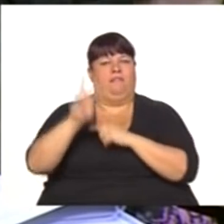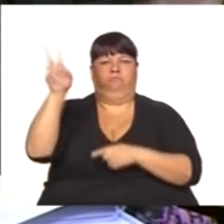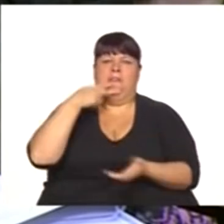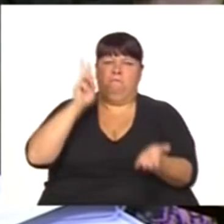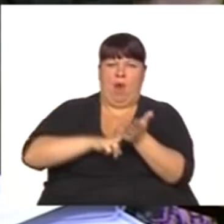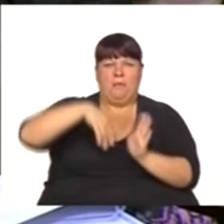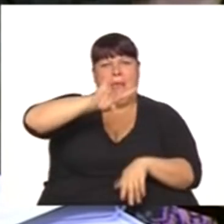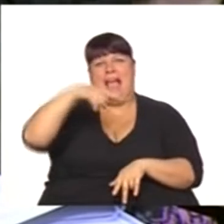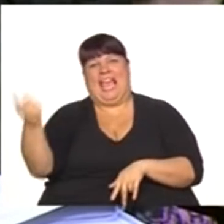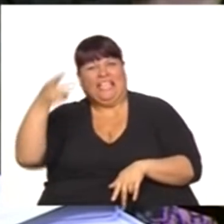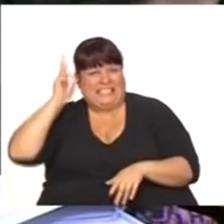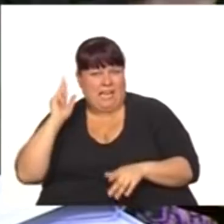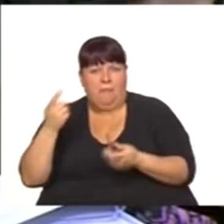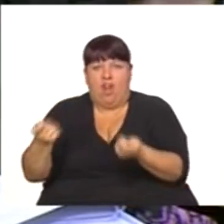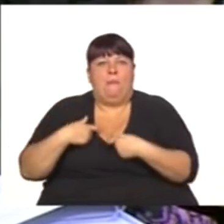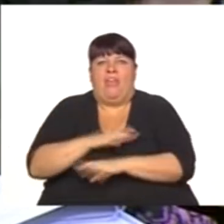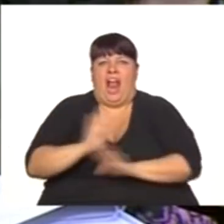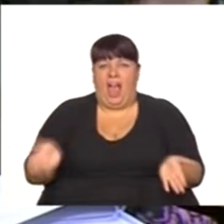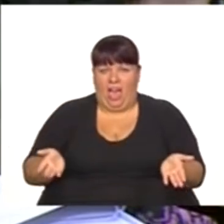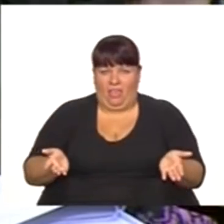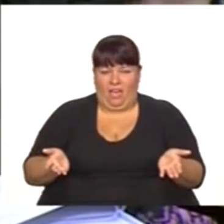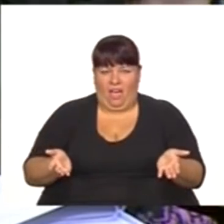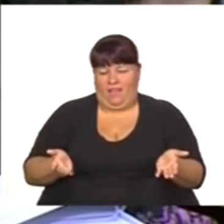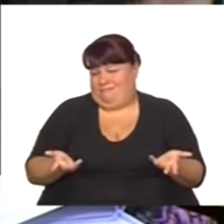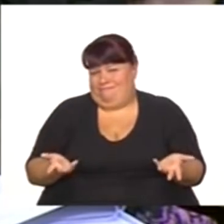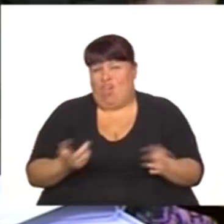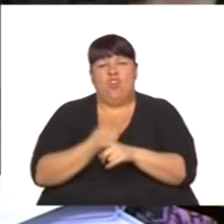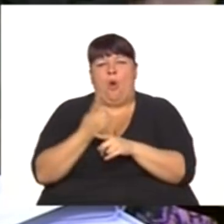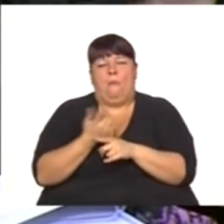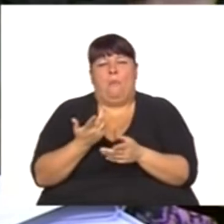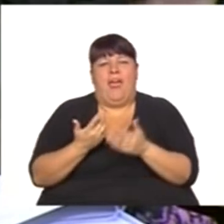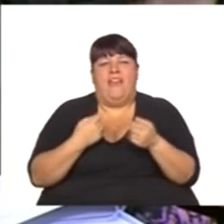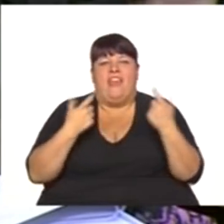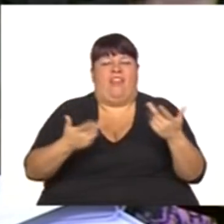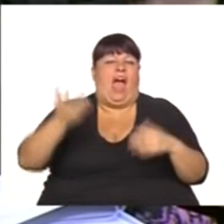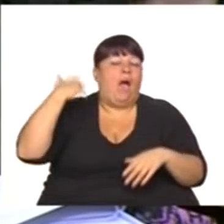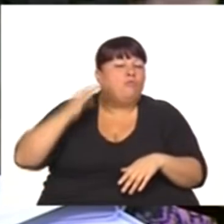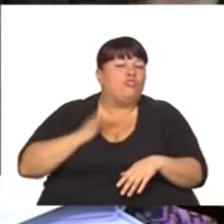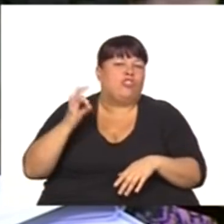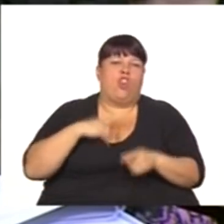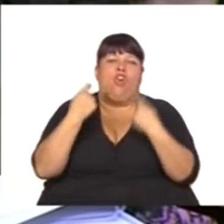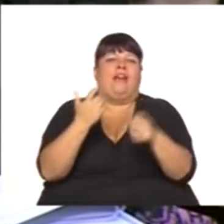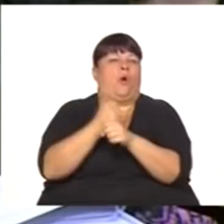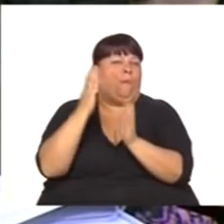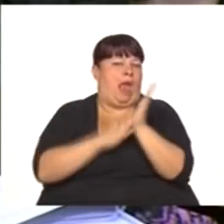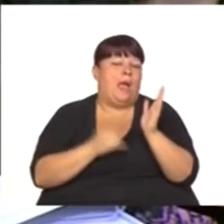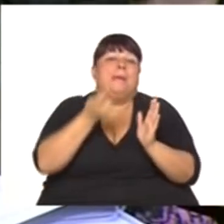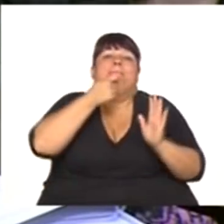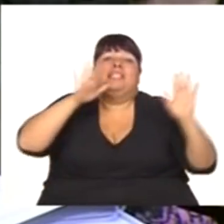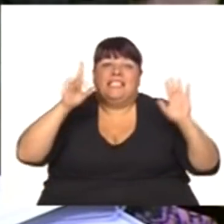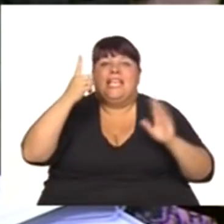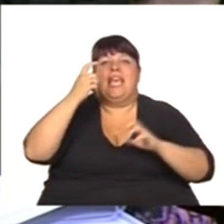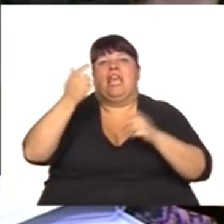más impuestos que el país vecino pero no te da nada más, no puede y no está pudiendo generar de hace mucho tiempo empleo en blanco, salvo cuando